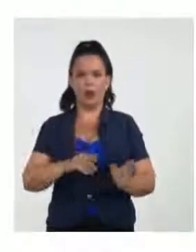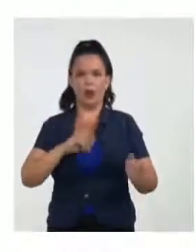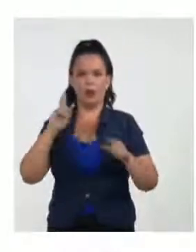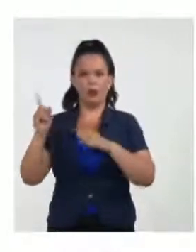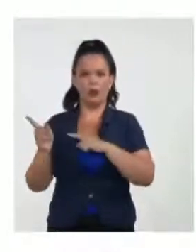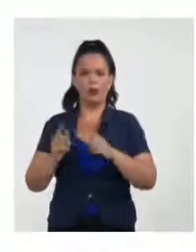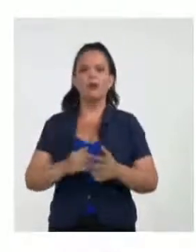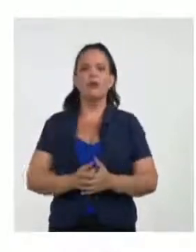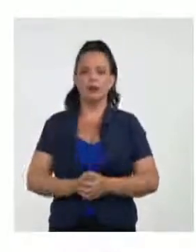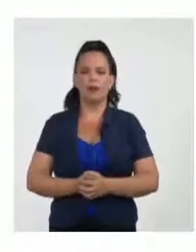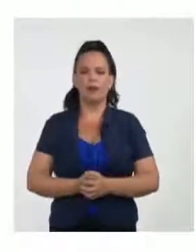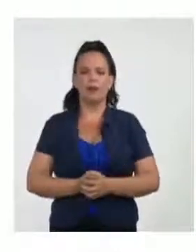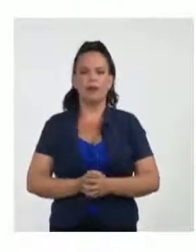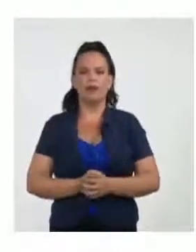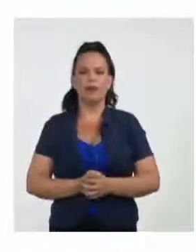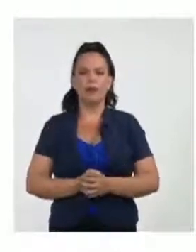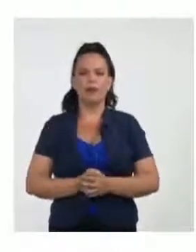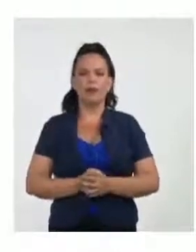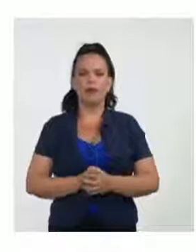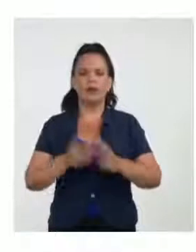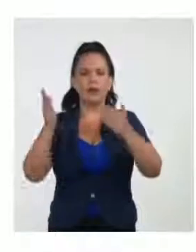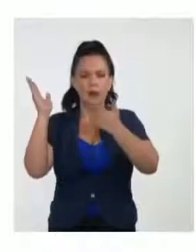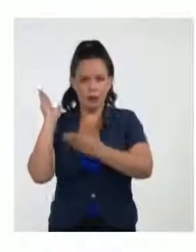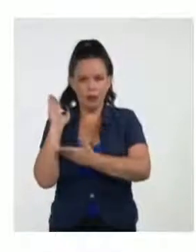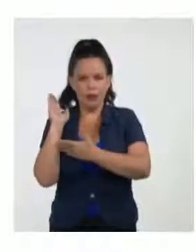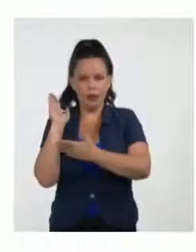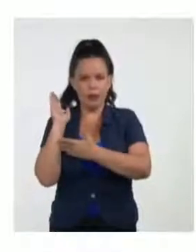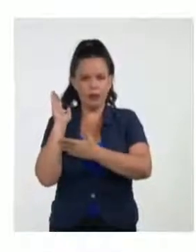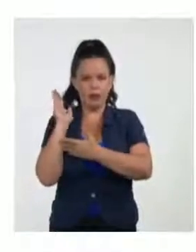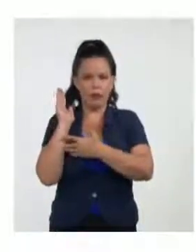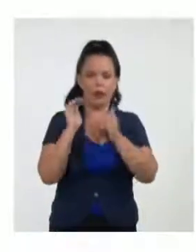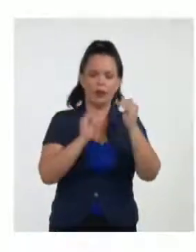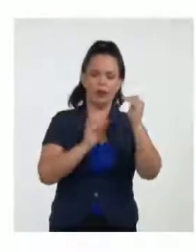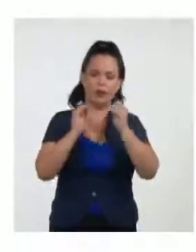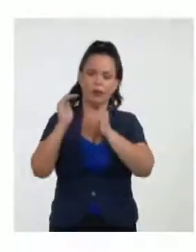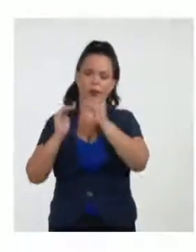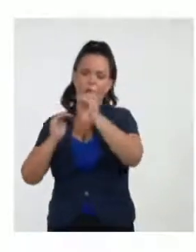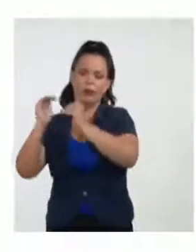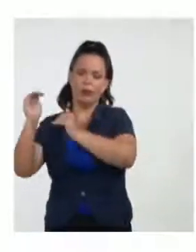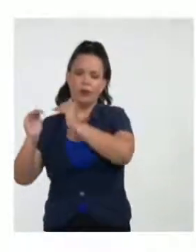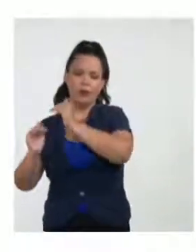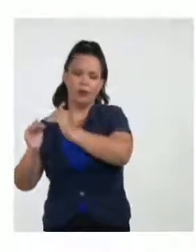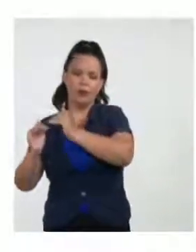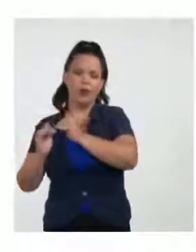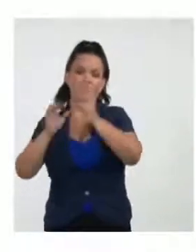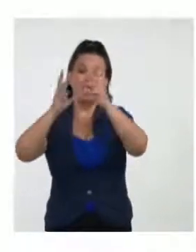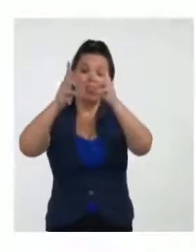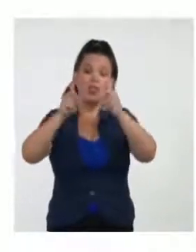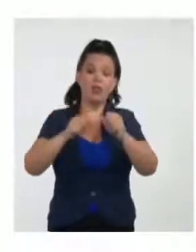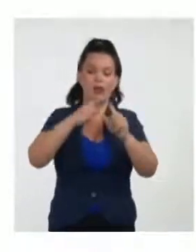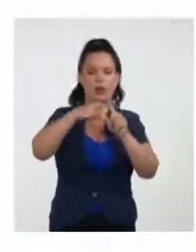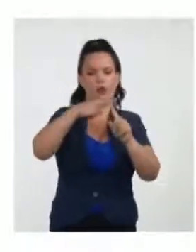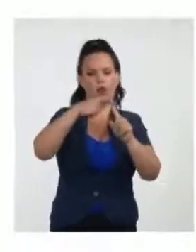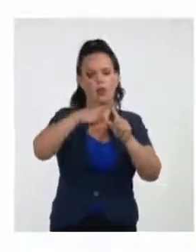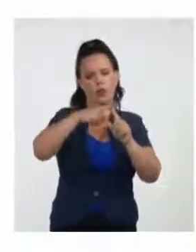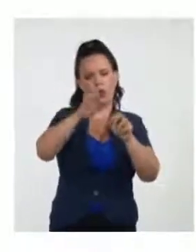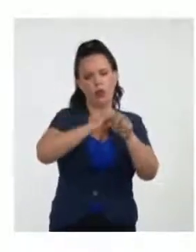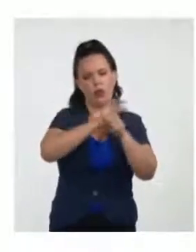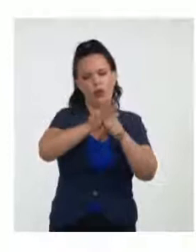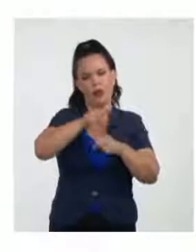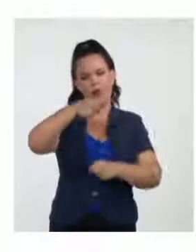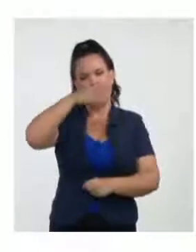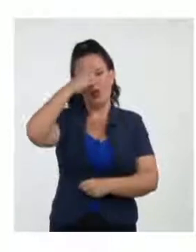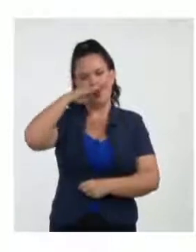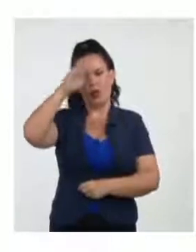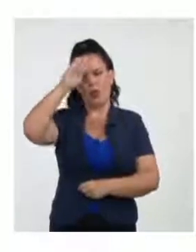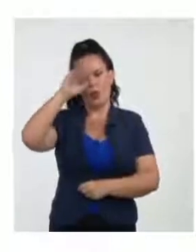Ahí lo tienen. Este es el comportamiento del número de casos diagnosticados en Cuba a través de los meses de este